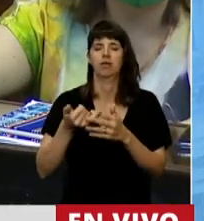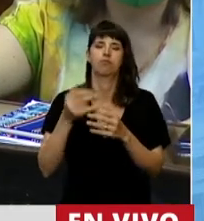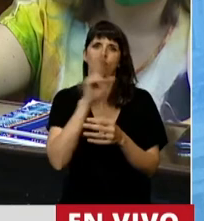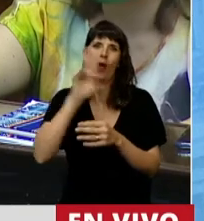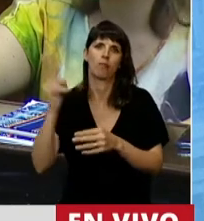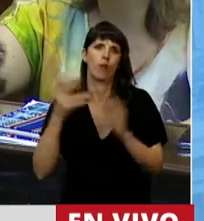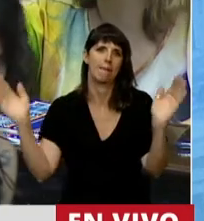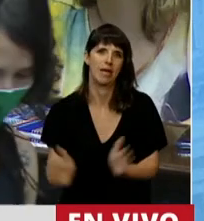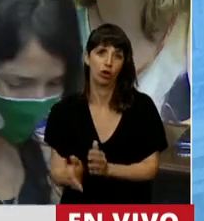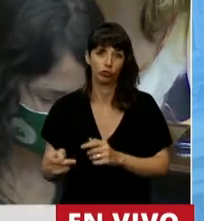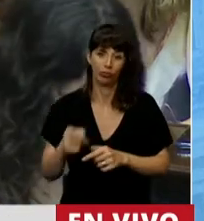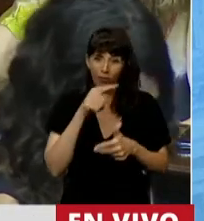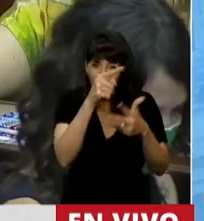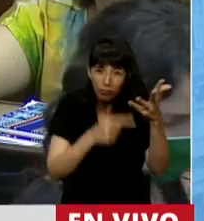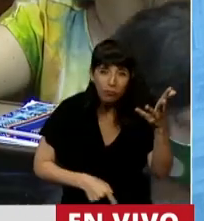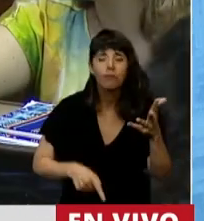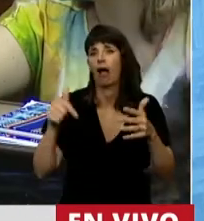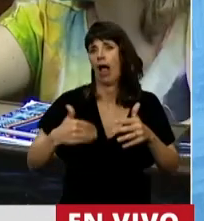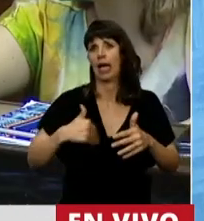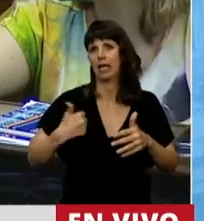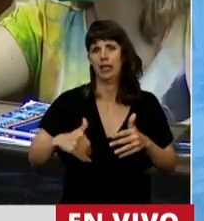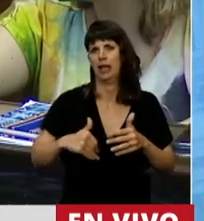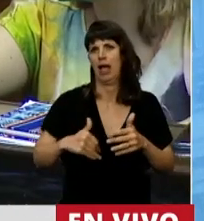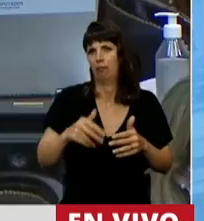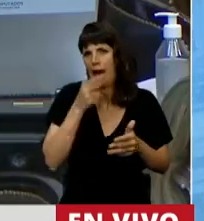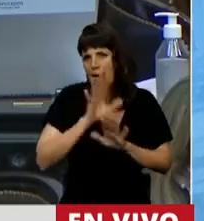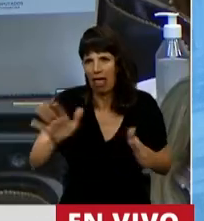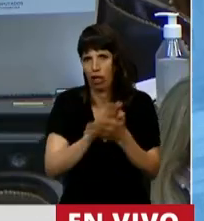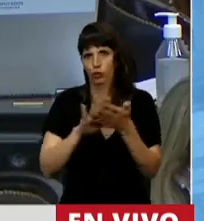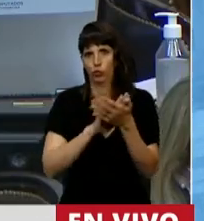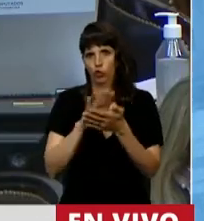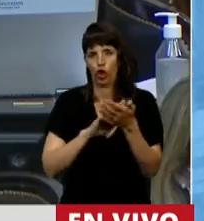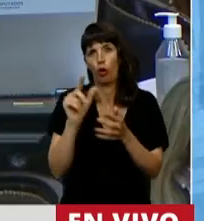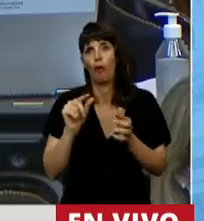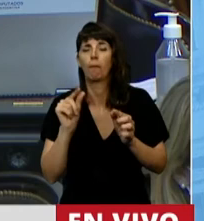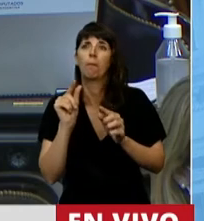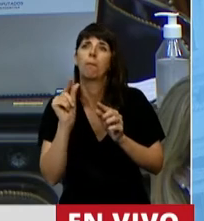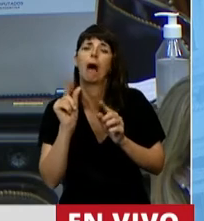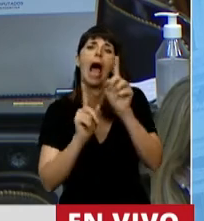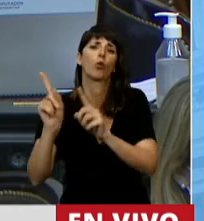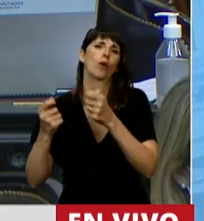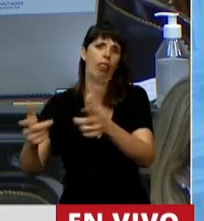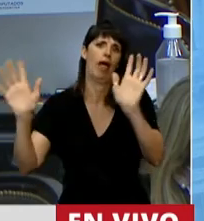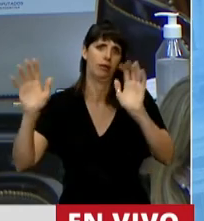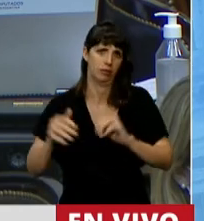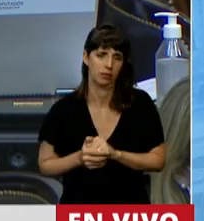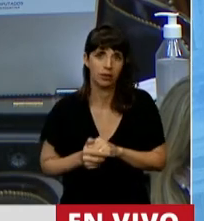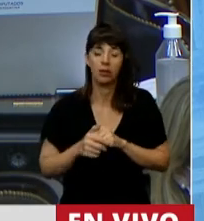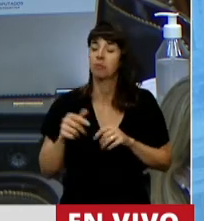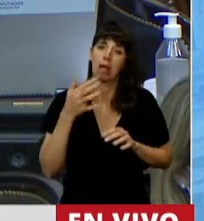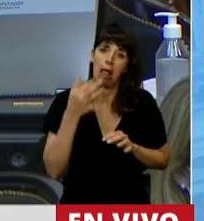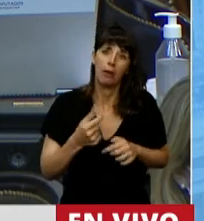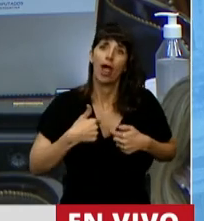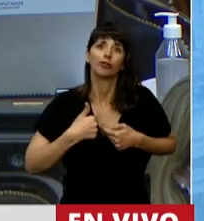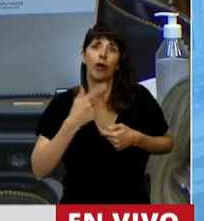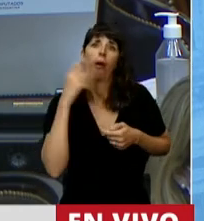hacemos poco y nada. Señor presidente, yo no quiero atacar ni maljuzgar a nadie porque